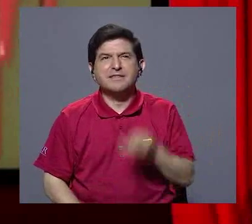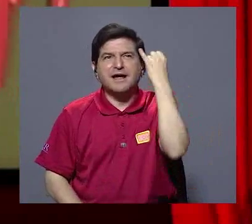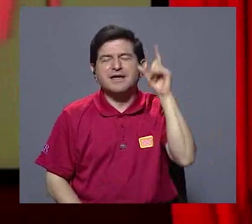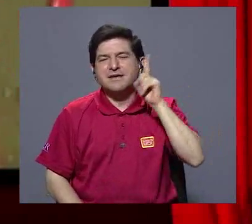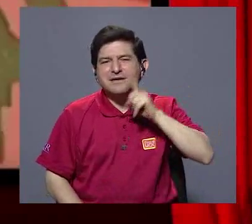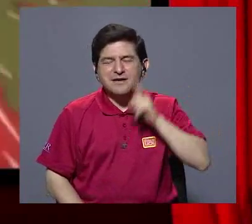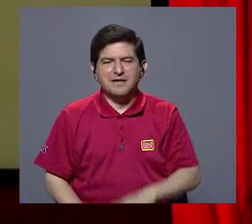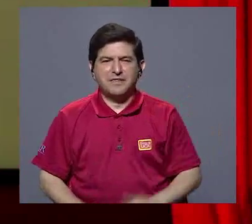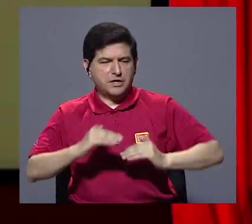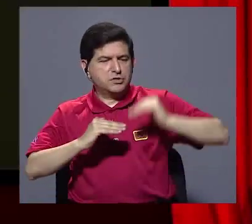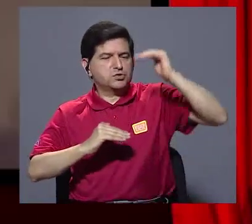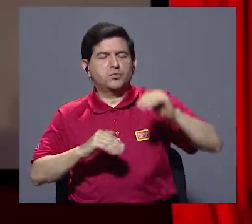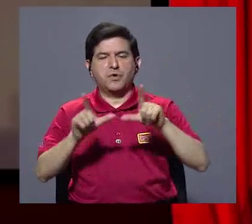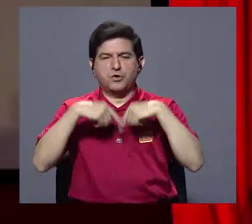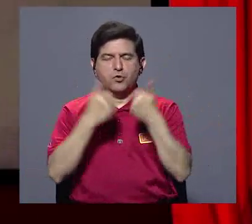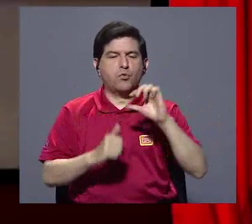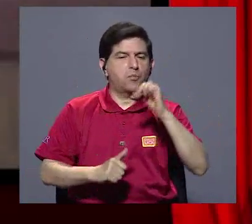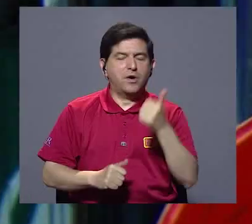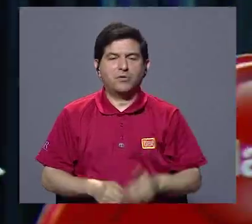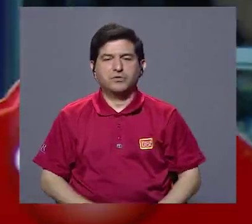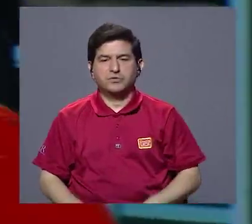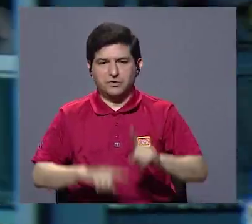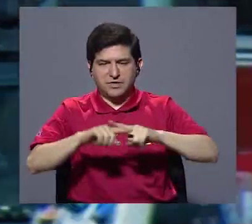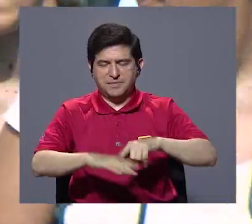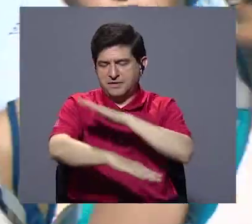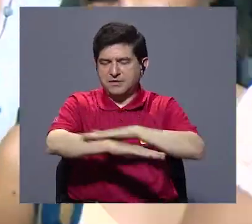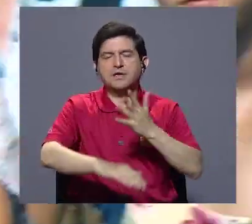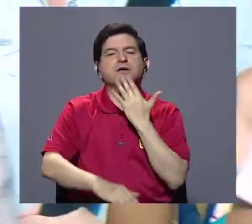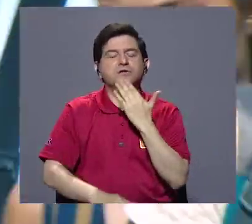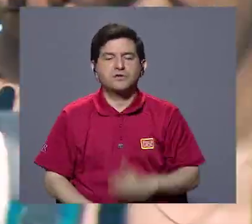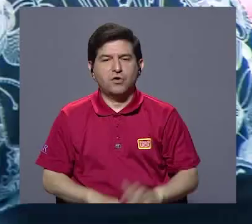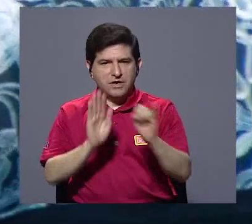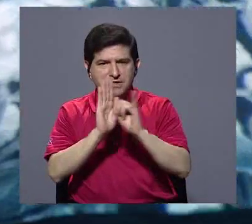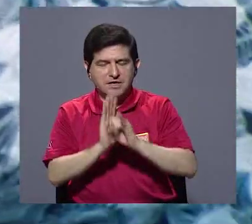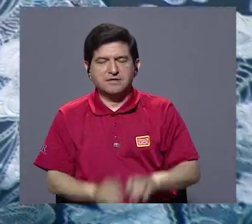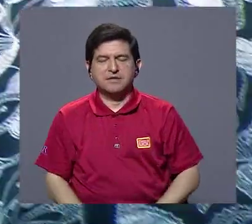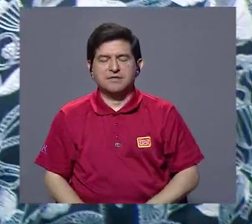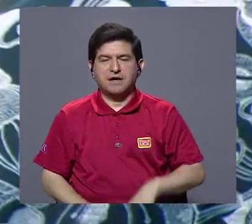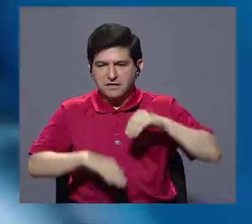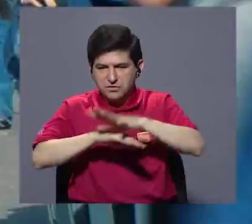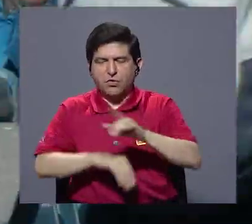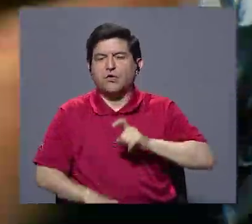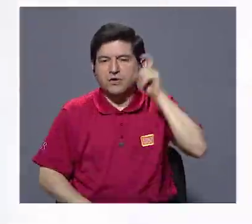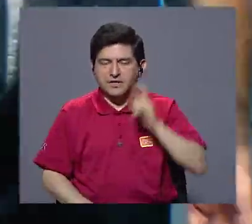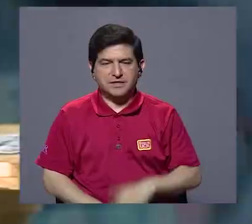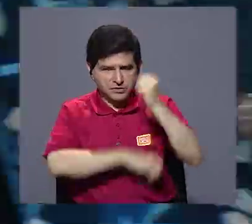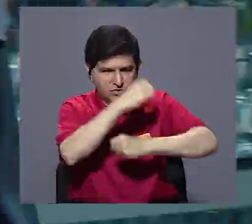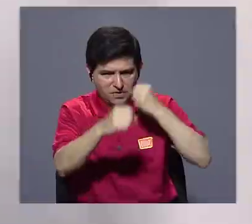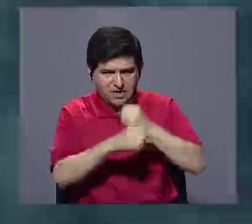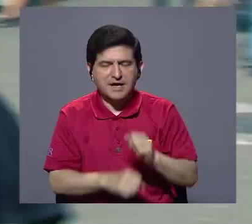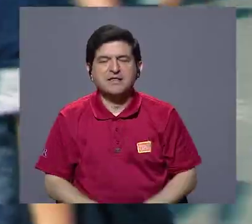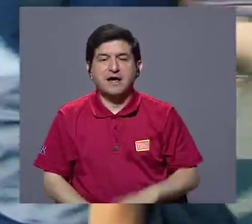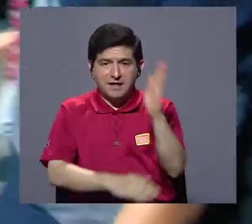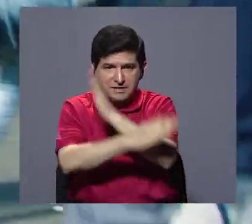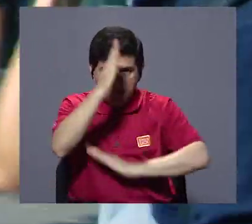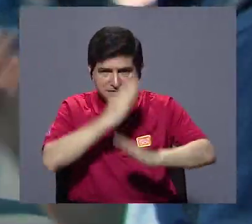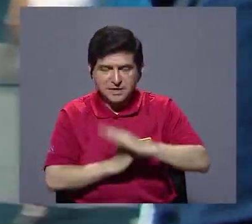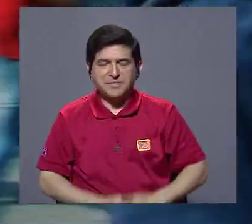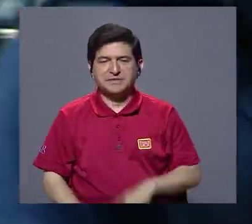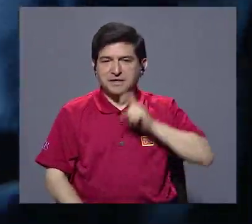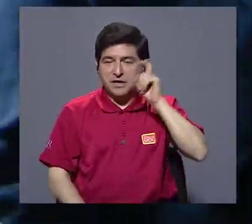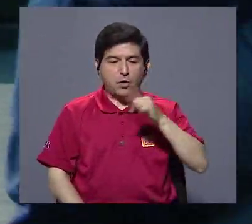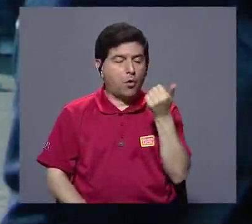prejuicios de supremacía de un grupo con respecto a otro, en función de su etnia, identidad u orientación sexual, edad, discapacidad, género o